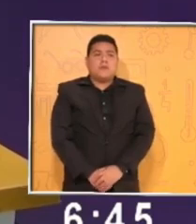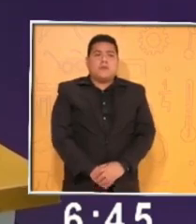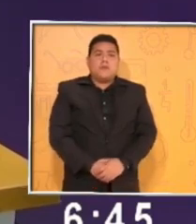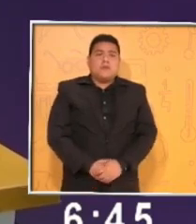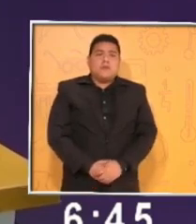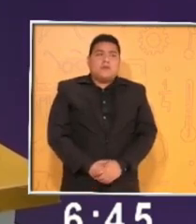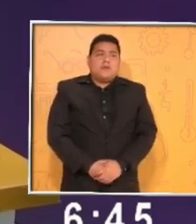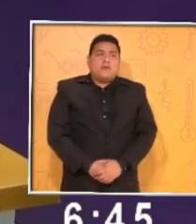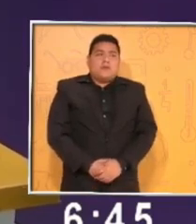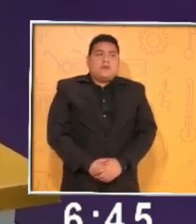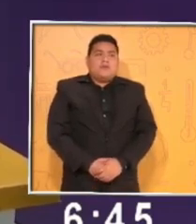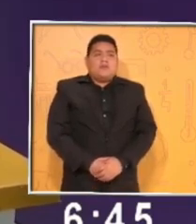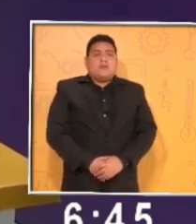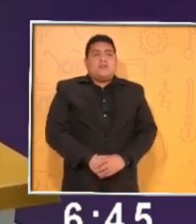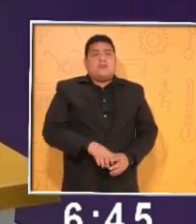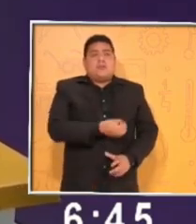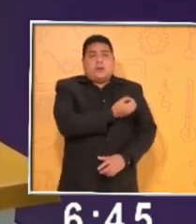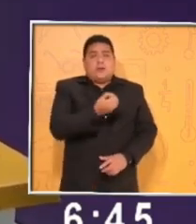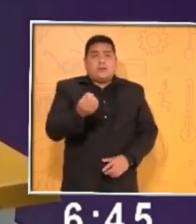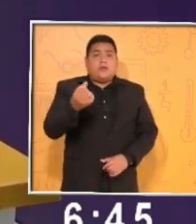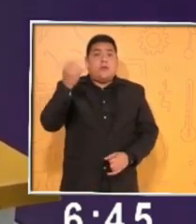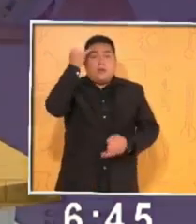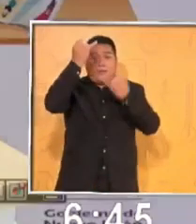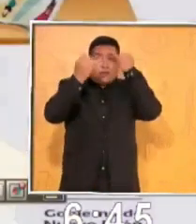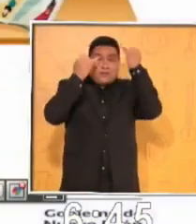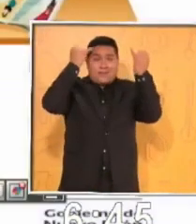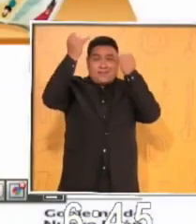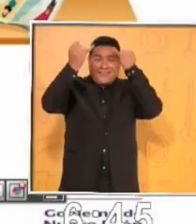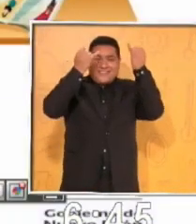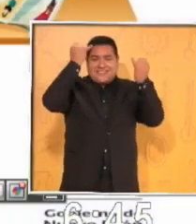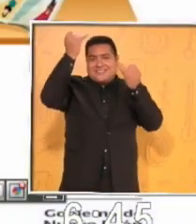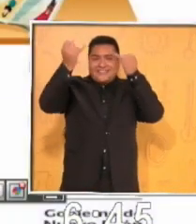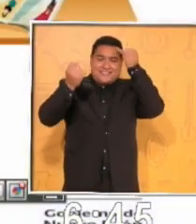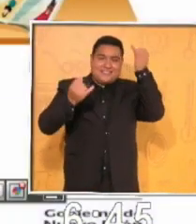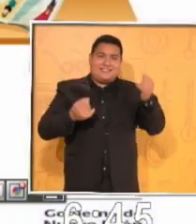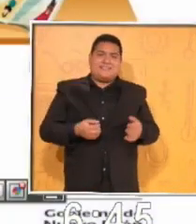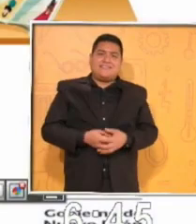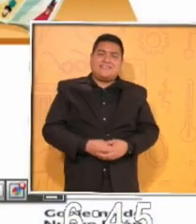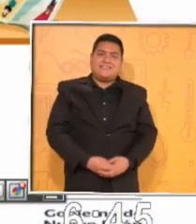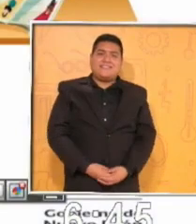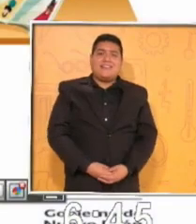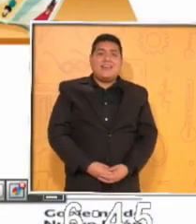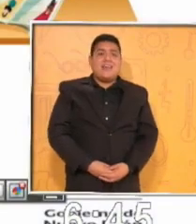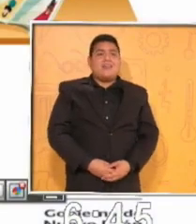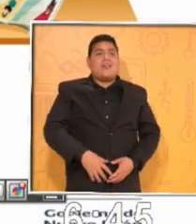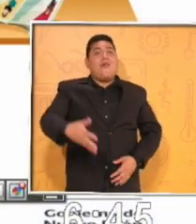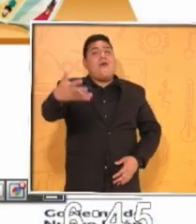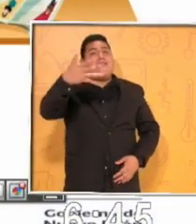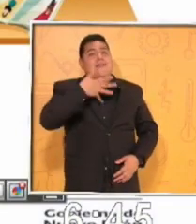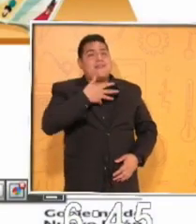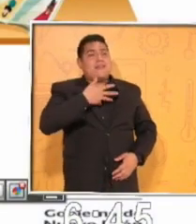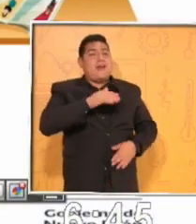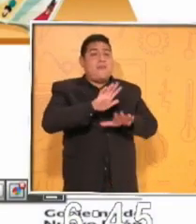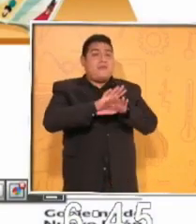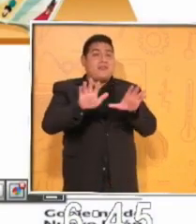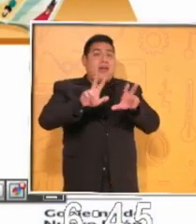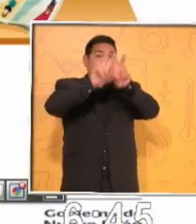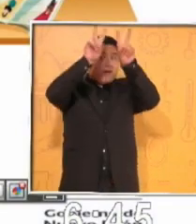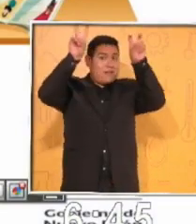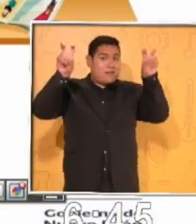Con nuestro organizador de ideas. Nuestro organizador de ideas lo teníamos ya con el